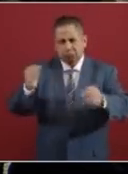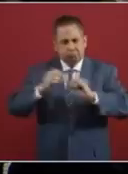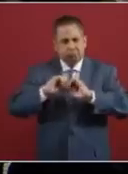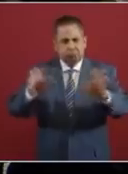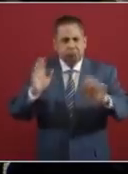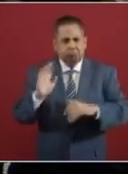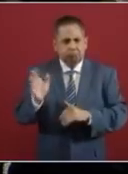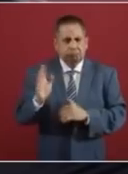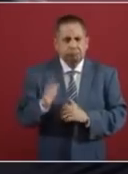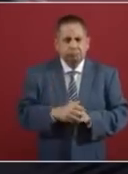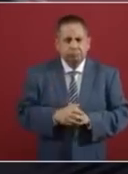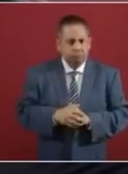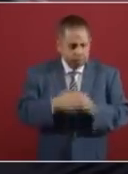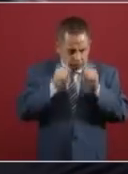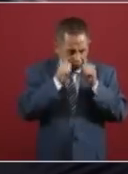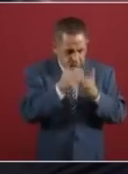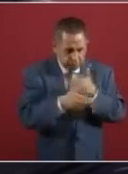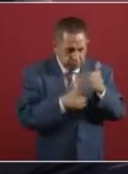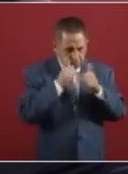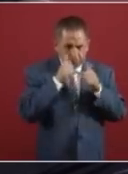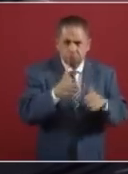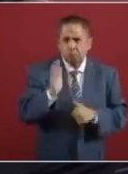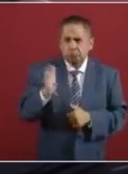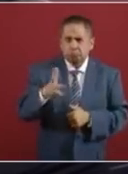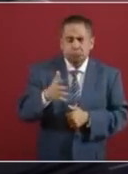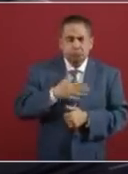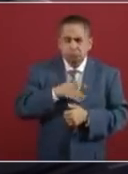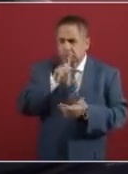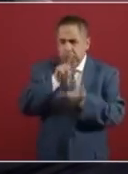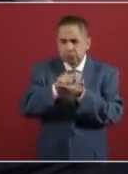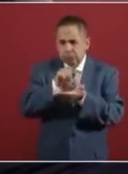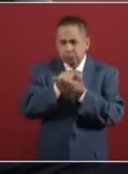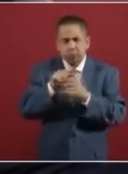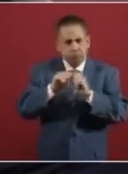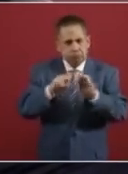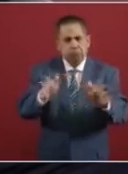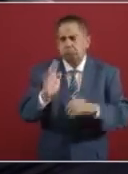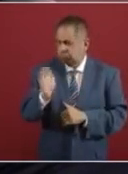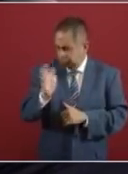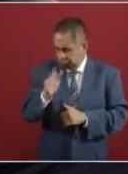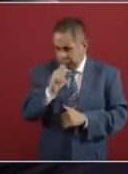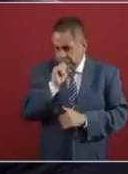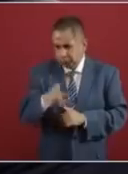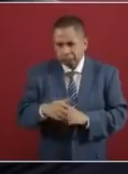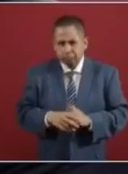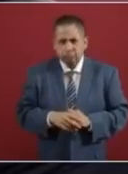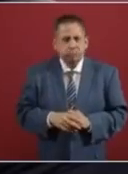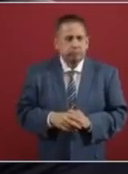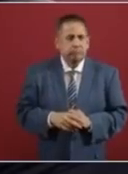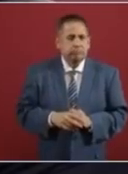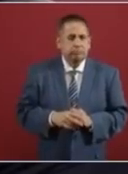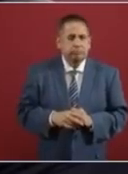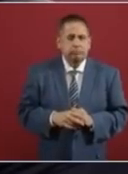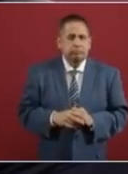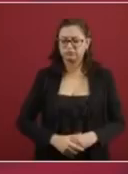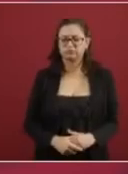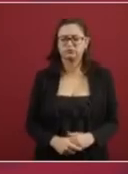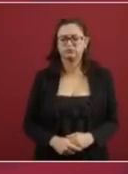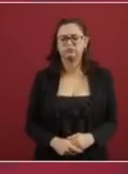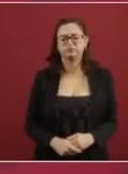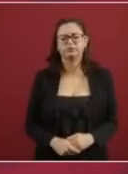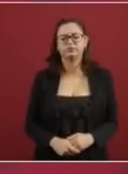la atención en mi Twitter. El mandatario dejó en claro que no se trata de lo mismo de